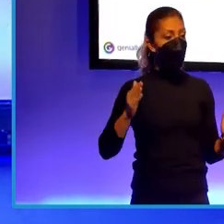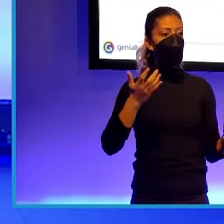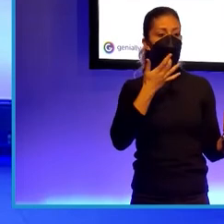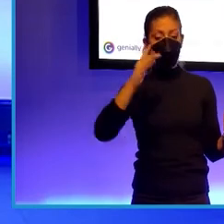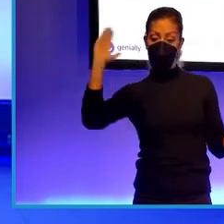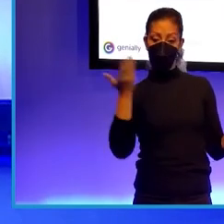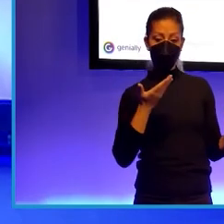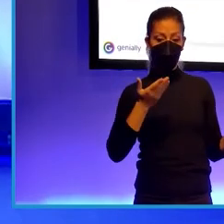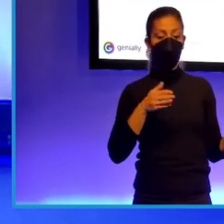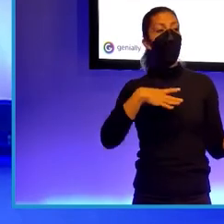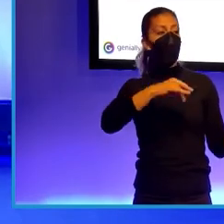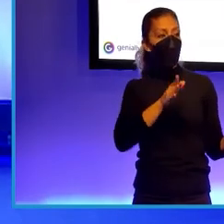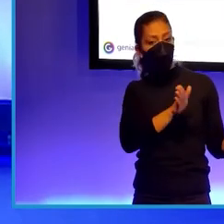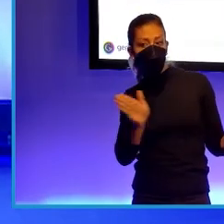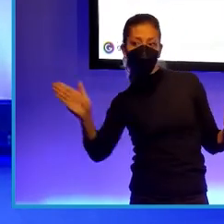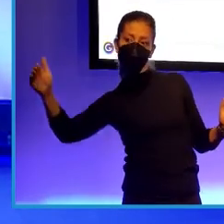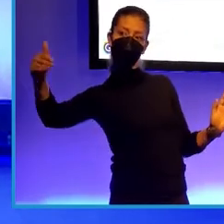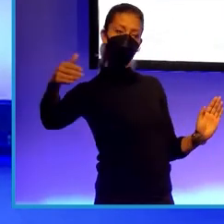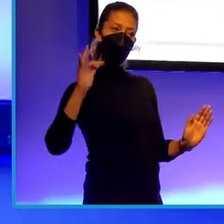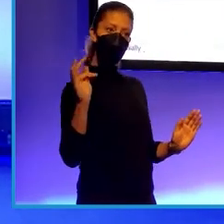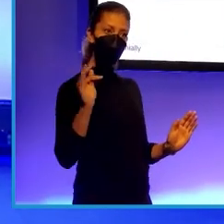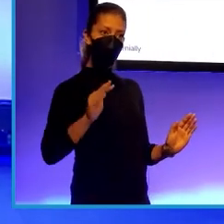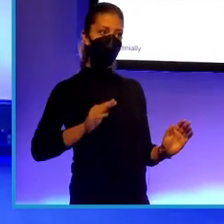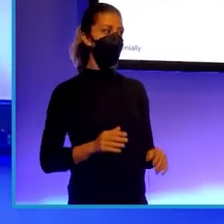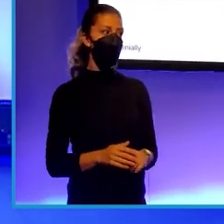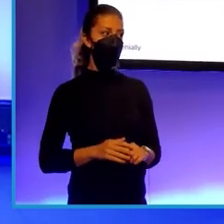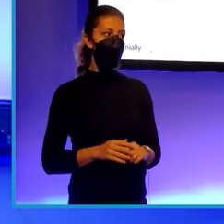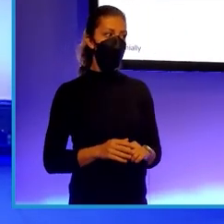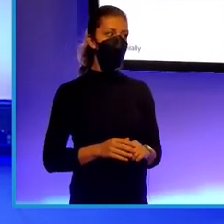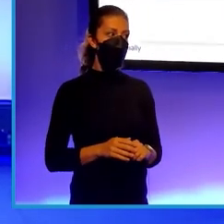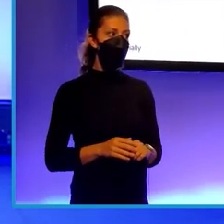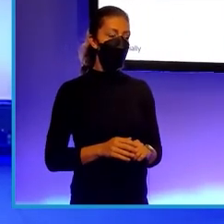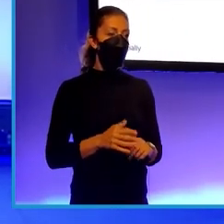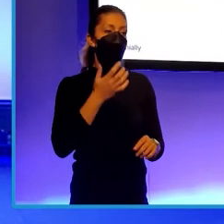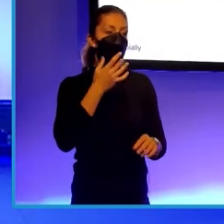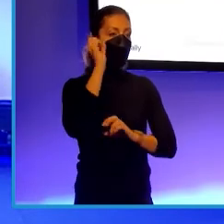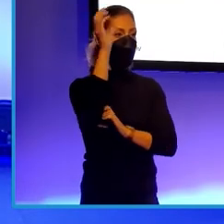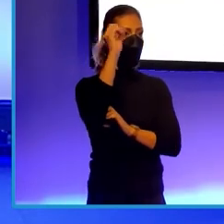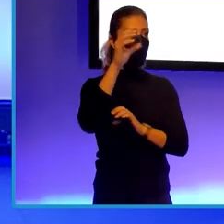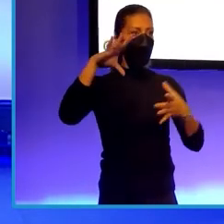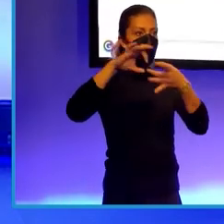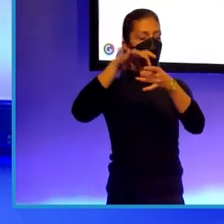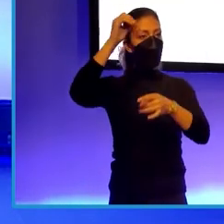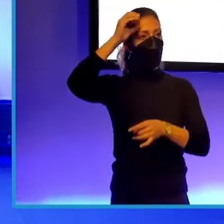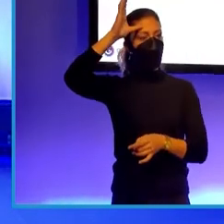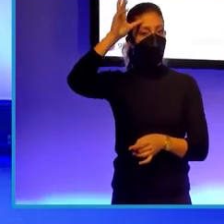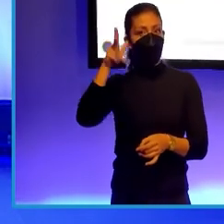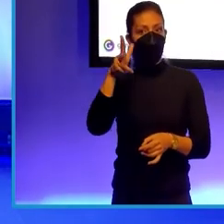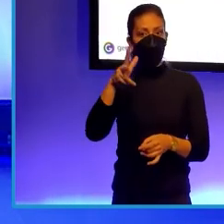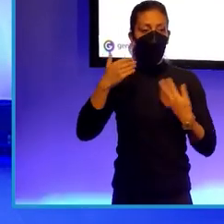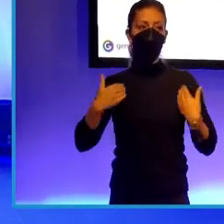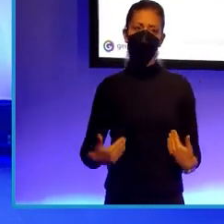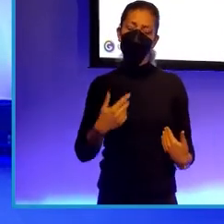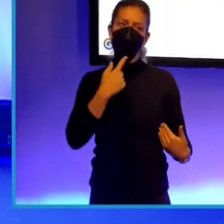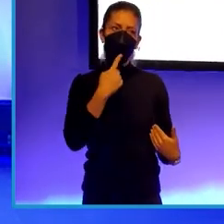los derechos humanos yo por ejemplo cuando hablo cuando tengo conferencias relacionadas solo con inteligencia artificial y derechos humanos yo